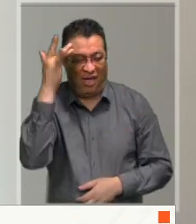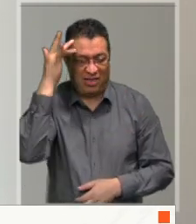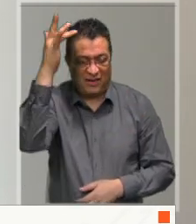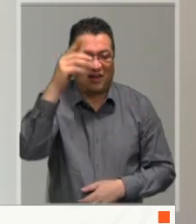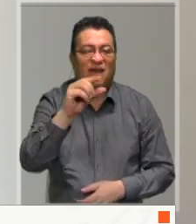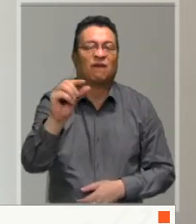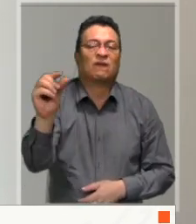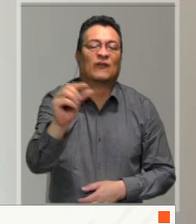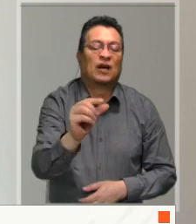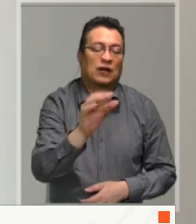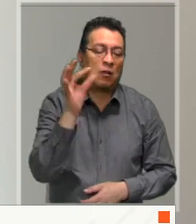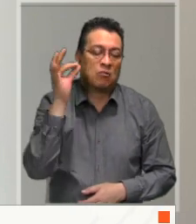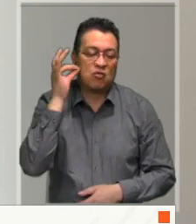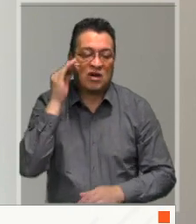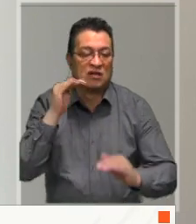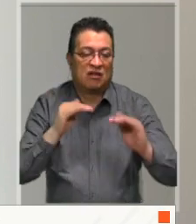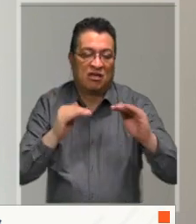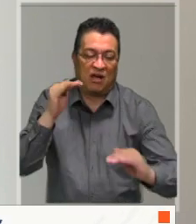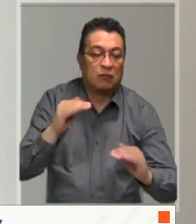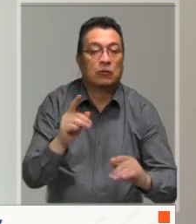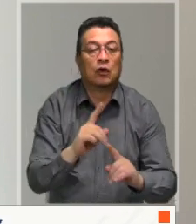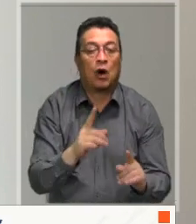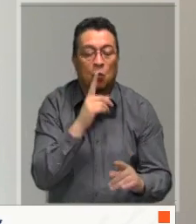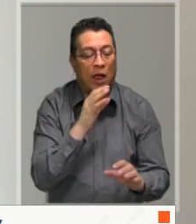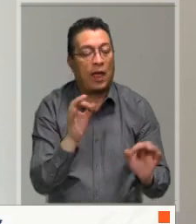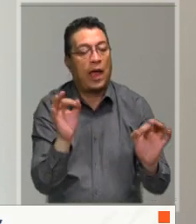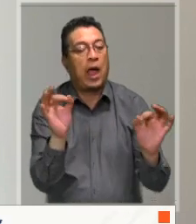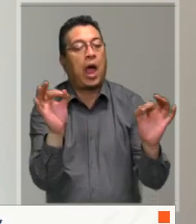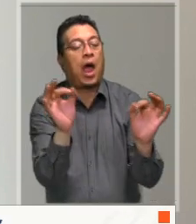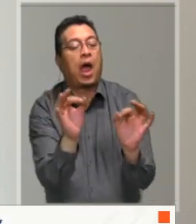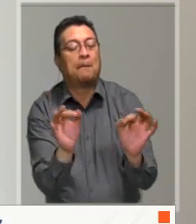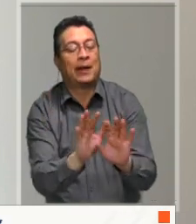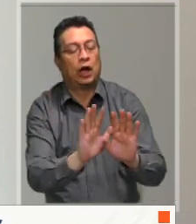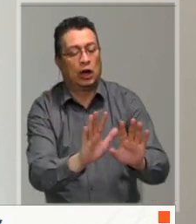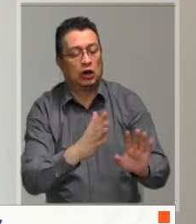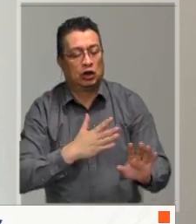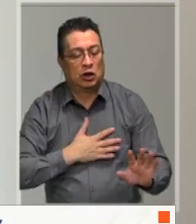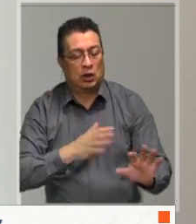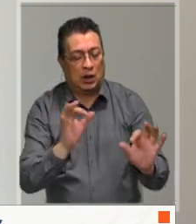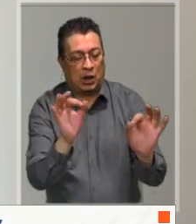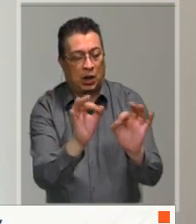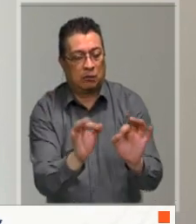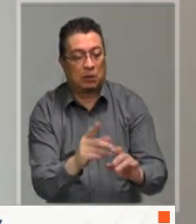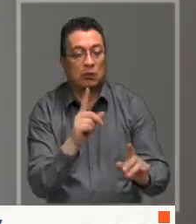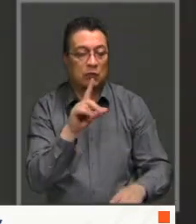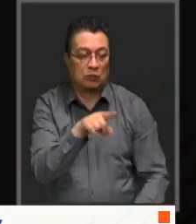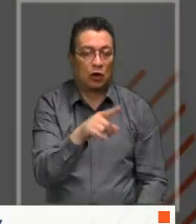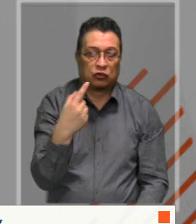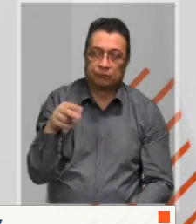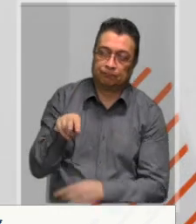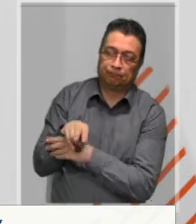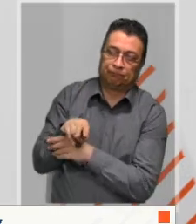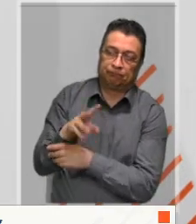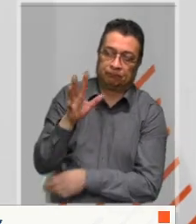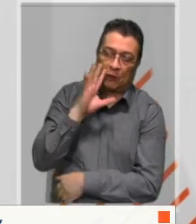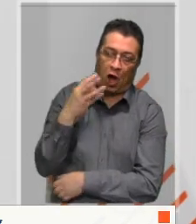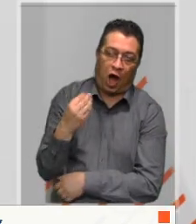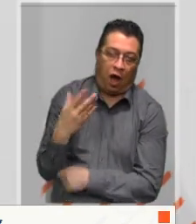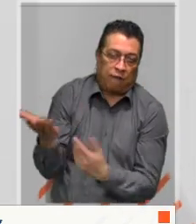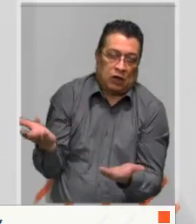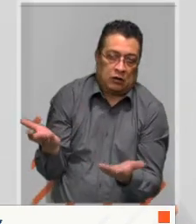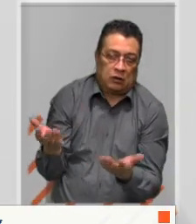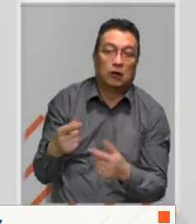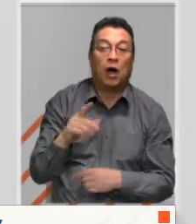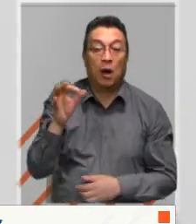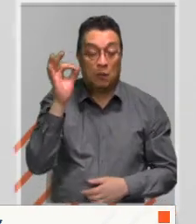menospreciar la inteligencia del otro cuando uno le da una explicación que en verdad para la otra persona es obvia hay mujeres